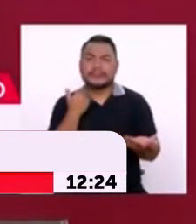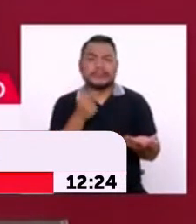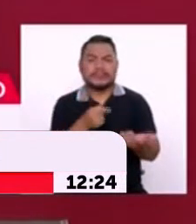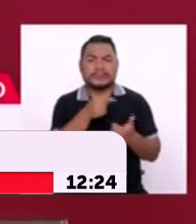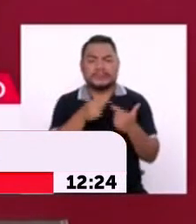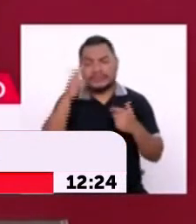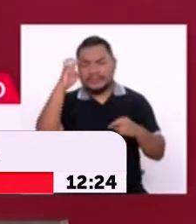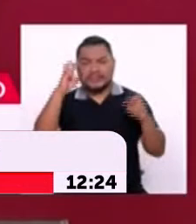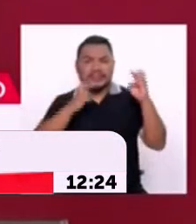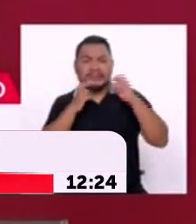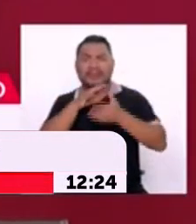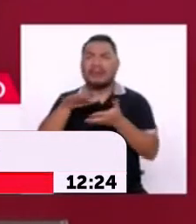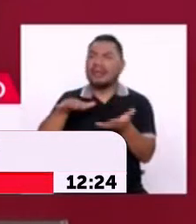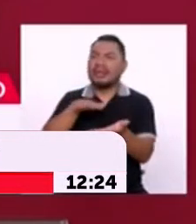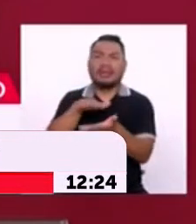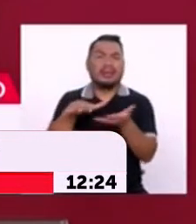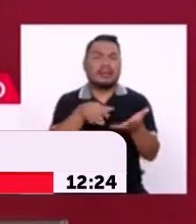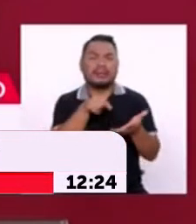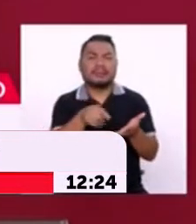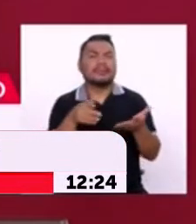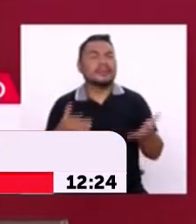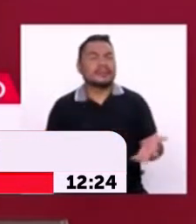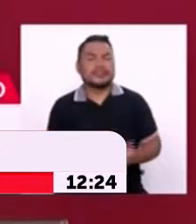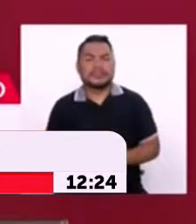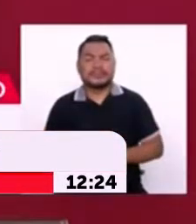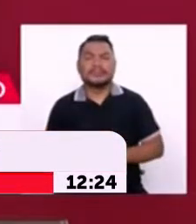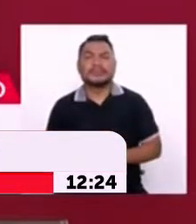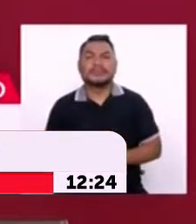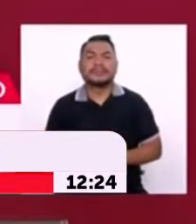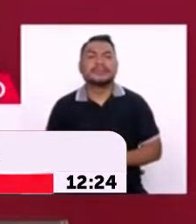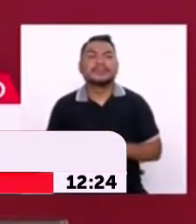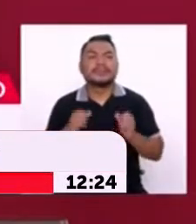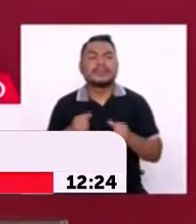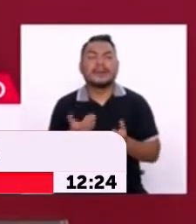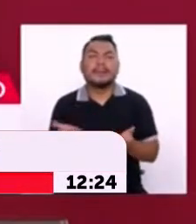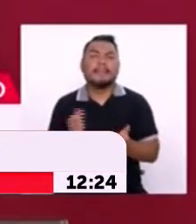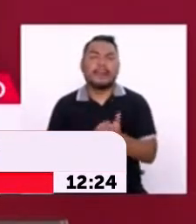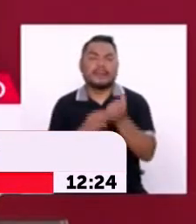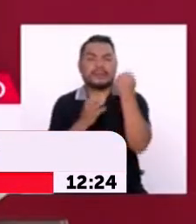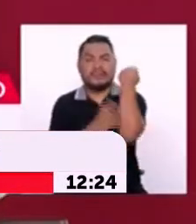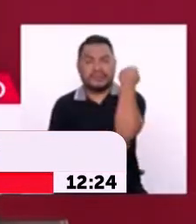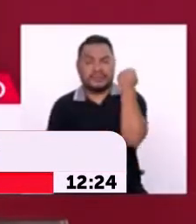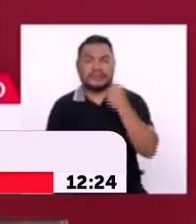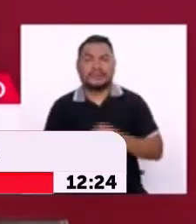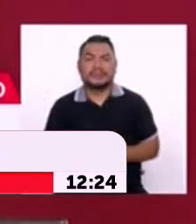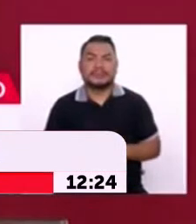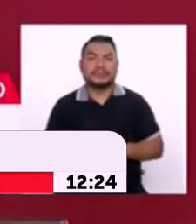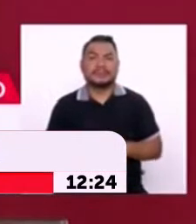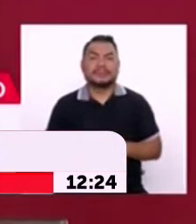Y estas incertidumbres finalmente lo que produce es más pobreza.